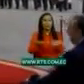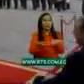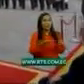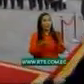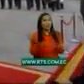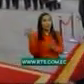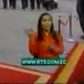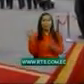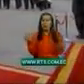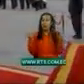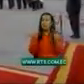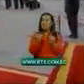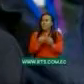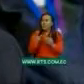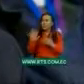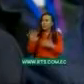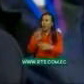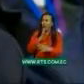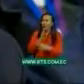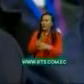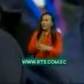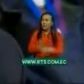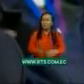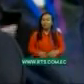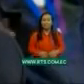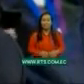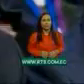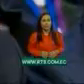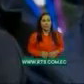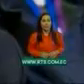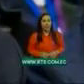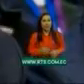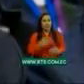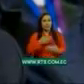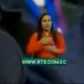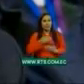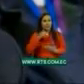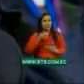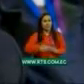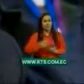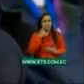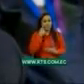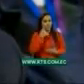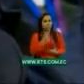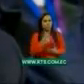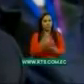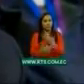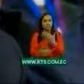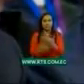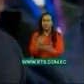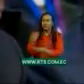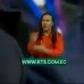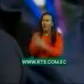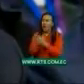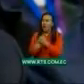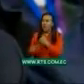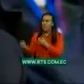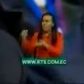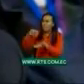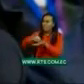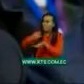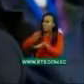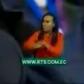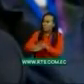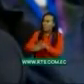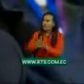mayor dinamismo en esta área. Les traigo el abrazo cariñoso de un pueblo que realmente estima, que ama la integración y que está